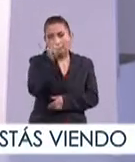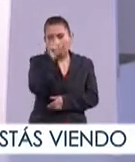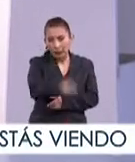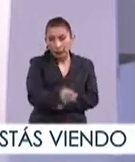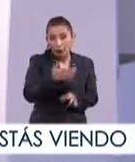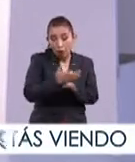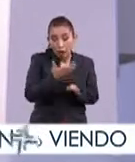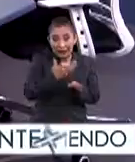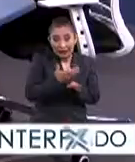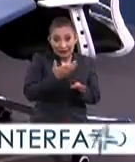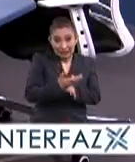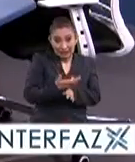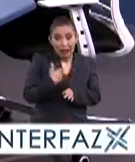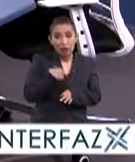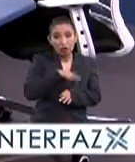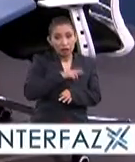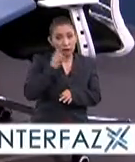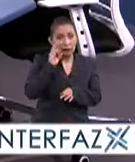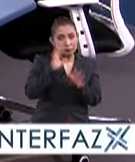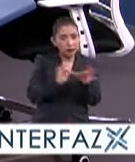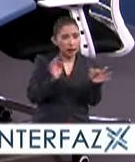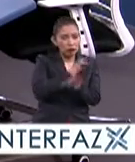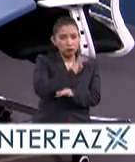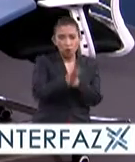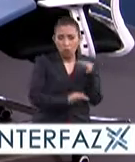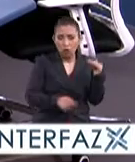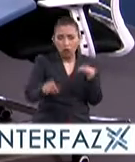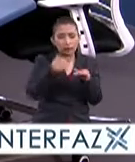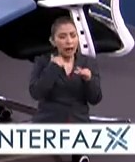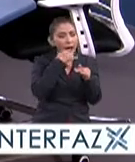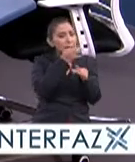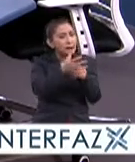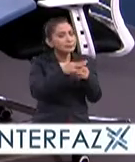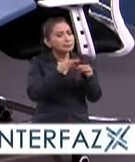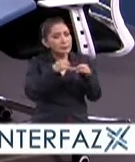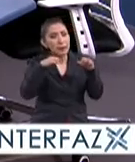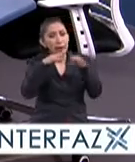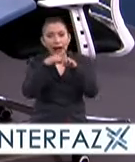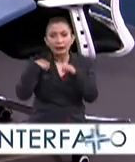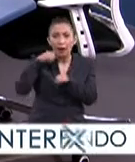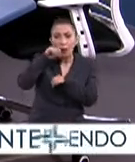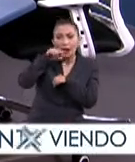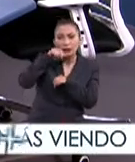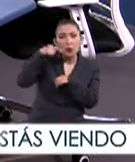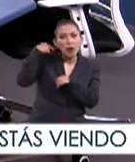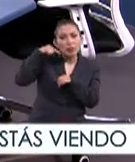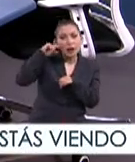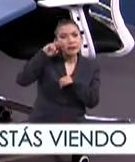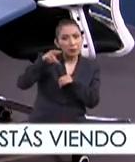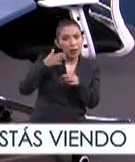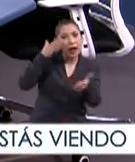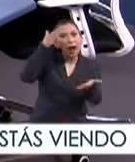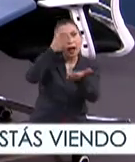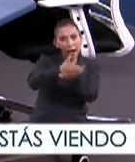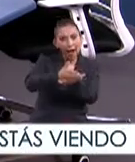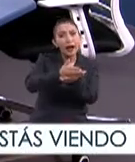mismo momento hemos también desplegado team de emergencia en Jalisco y Guadalajara, donde se